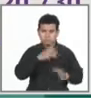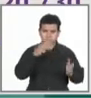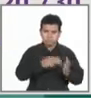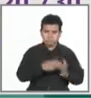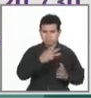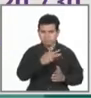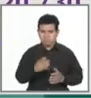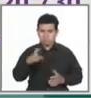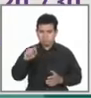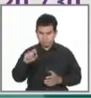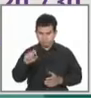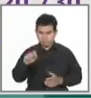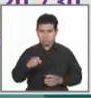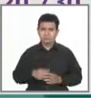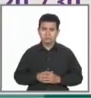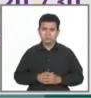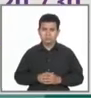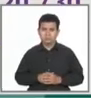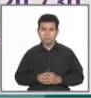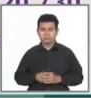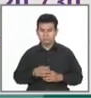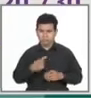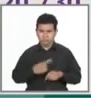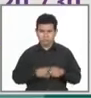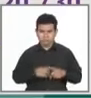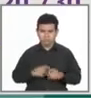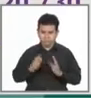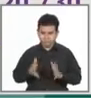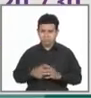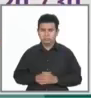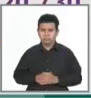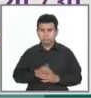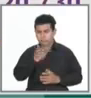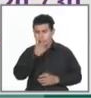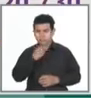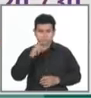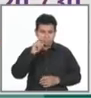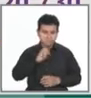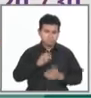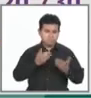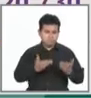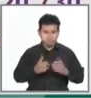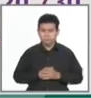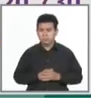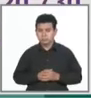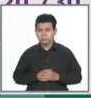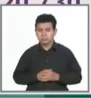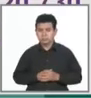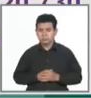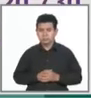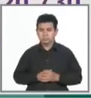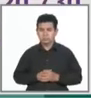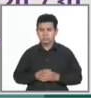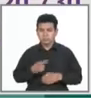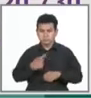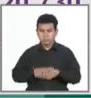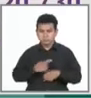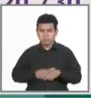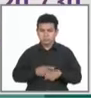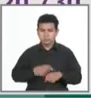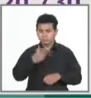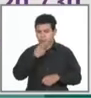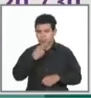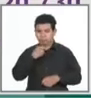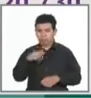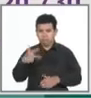3300 20 casos confirmados por sexo por sexo los casos en los varones